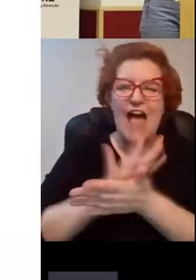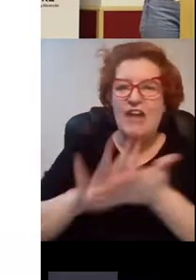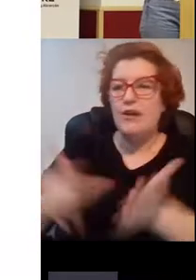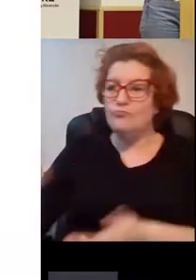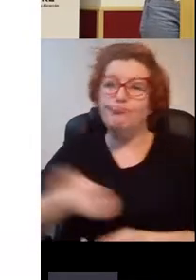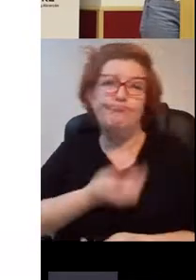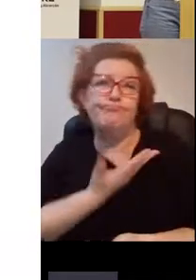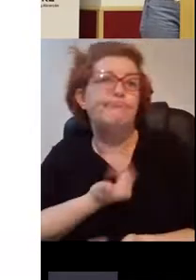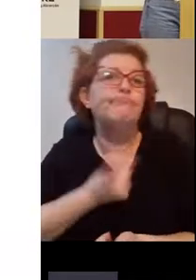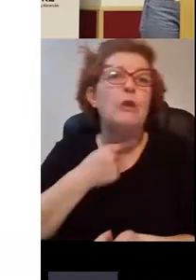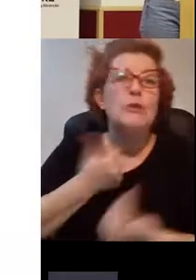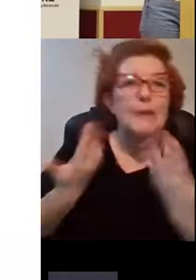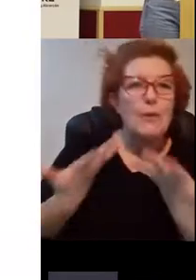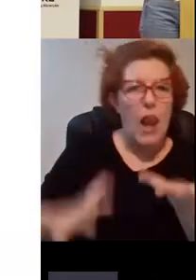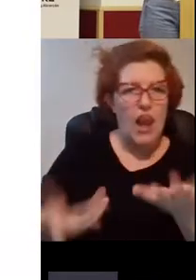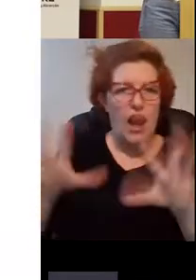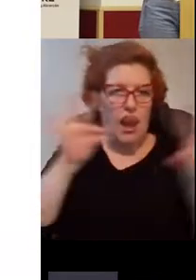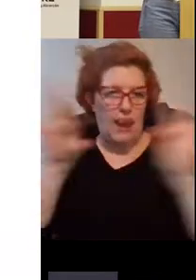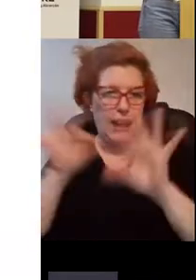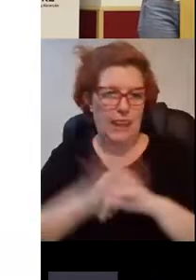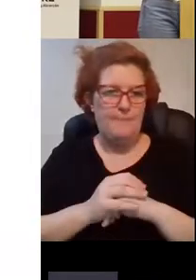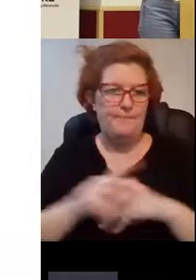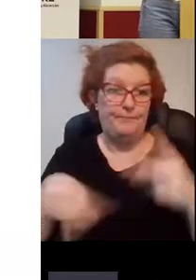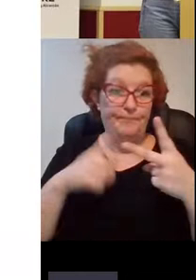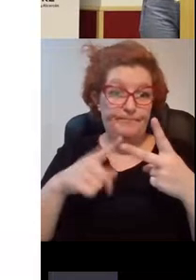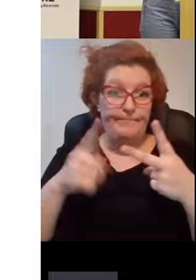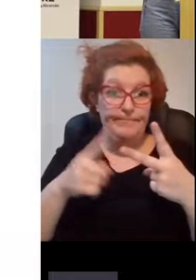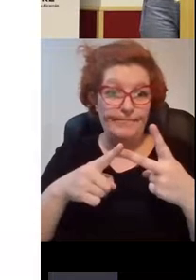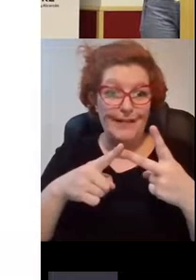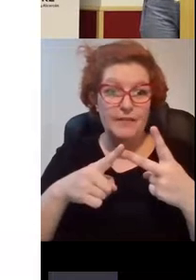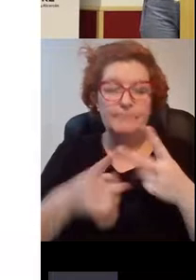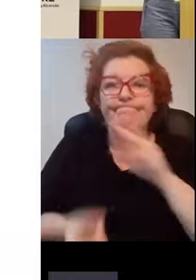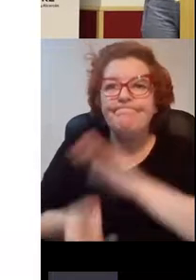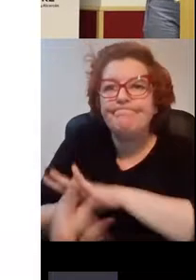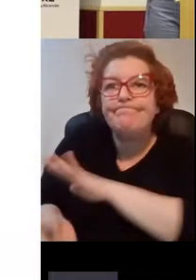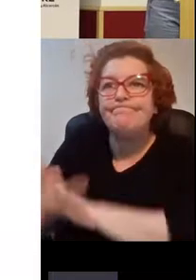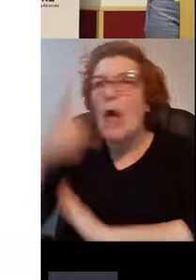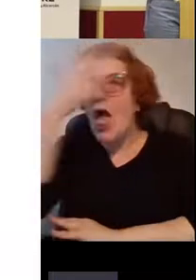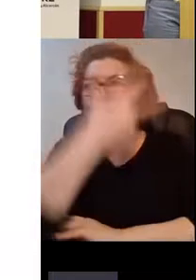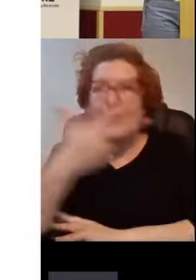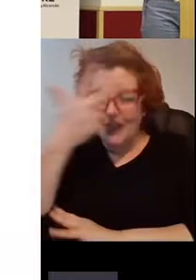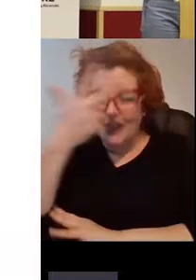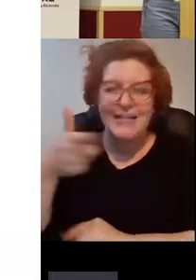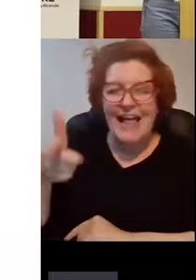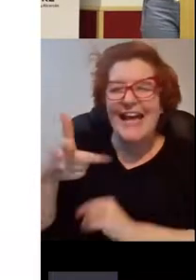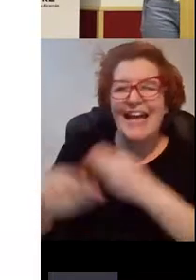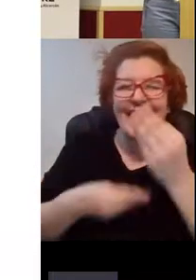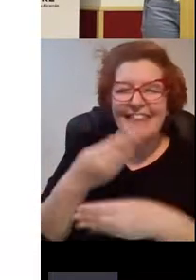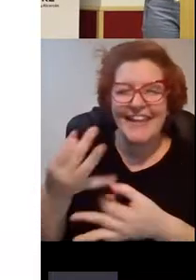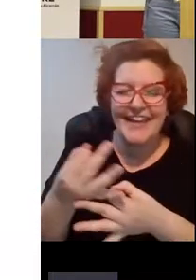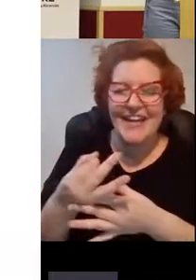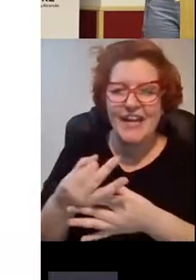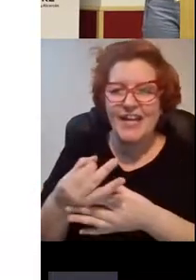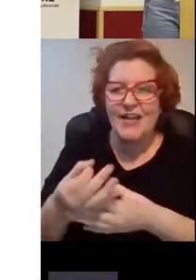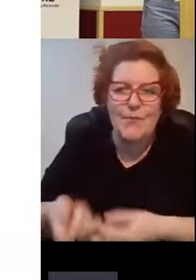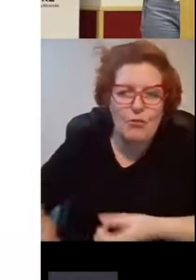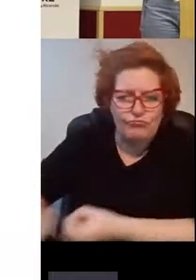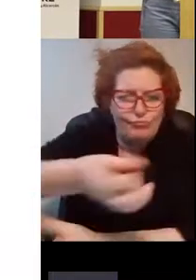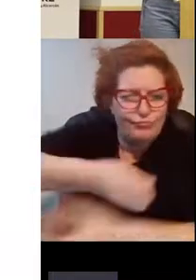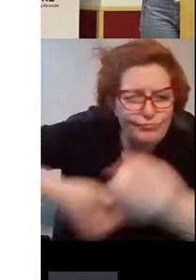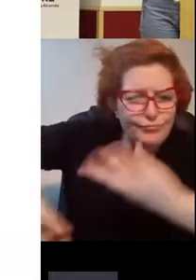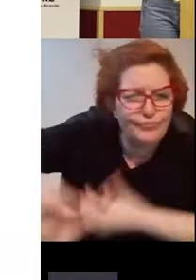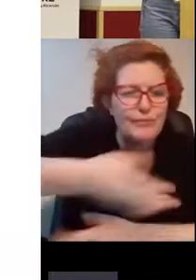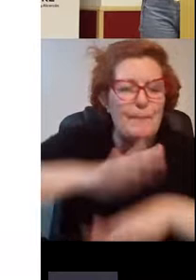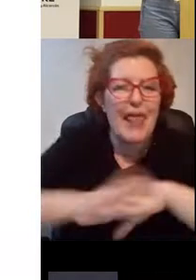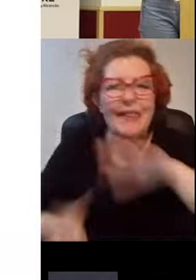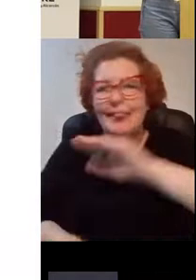preferencias. En la segunda fase tenemos la formulación de hipótesis, entonces aquí hacíamos una apuesta en común y ellos debían